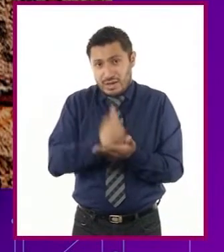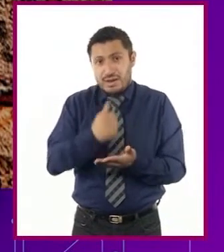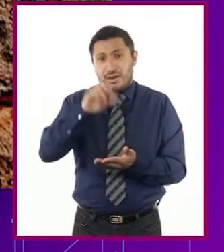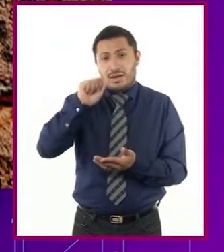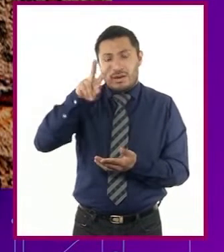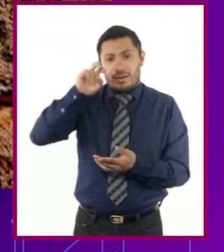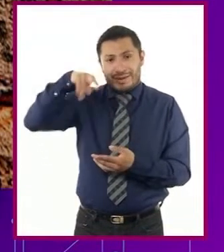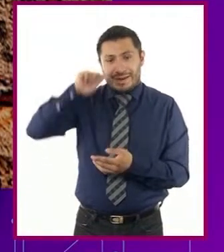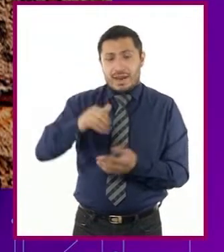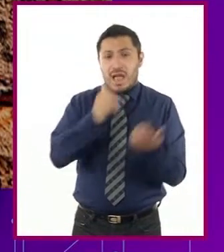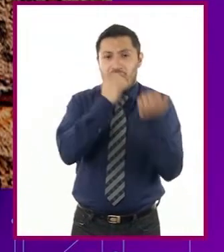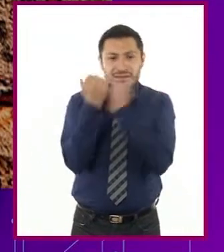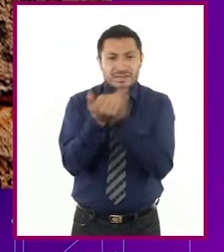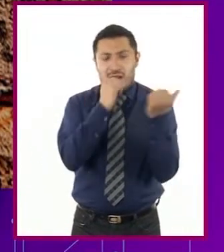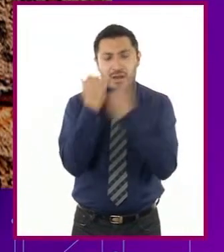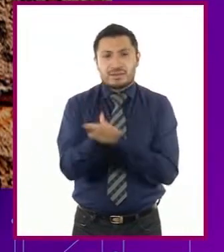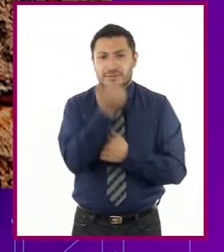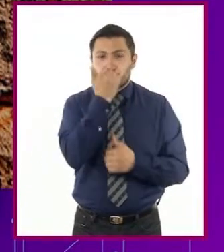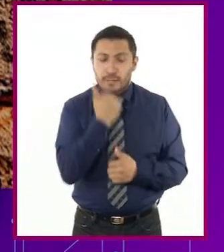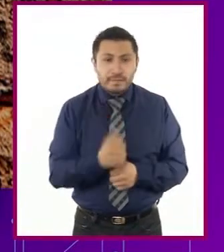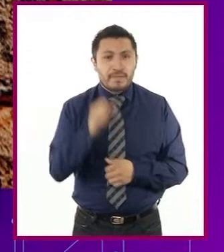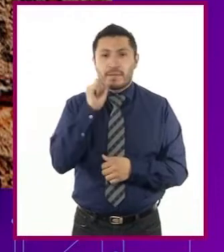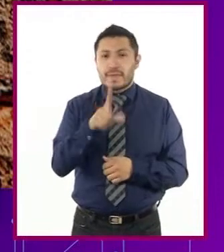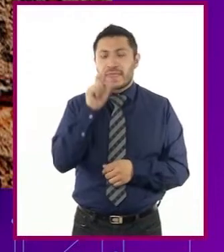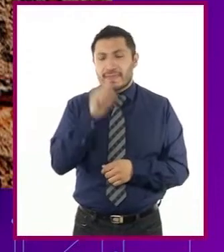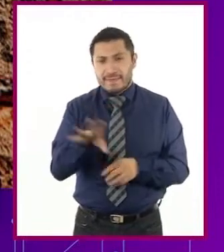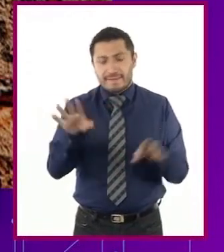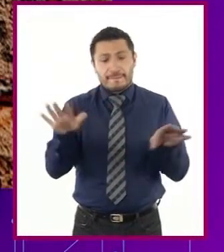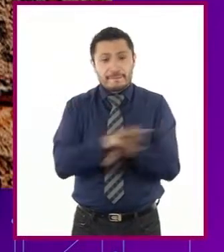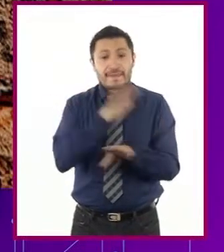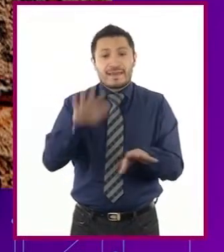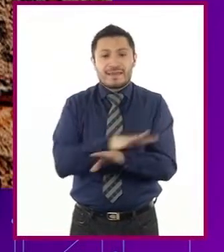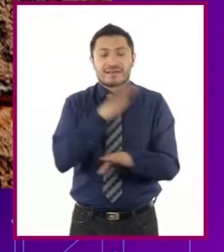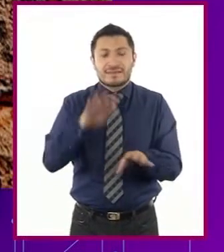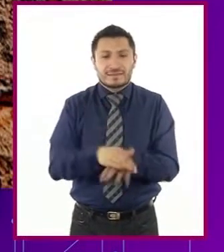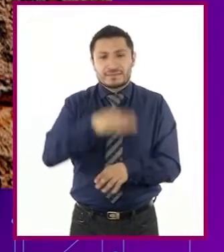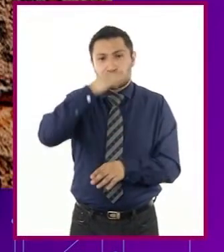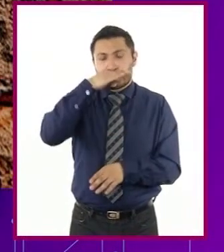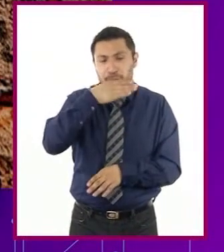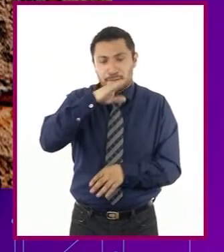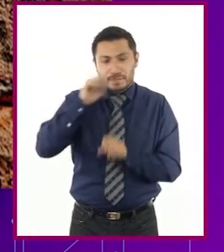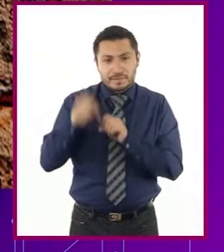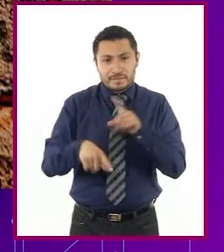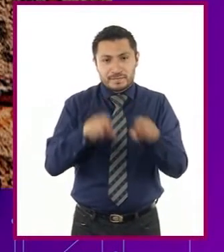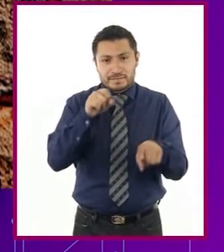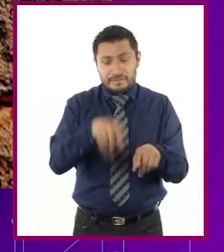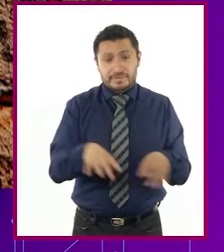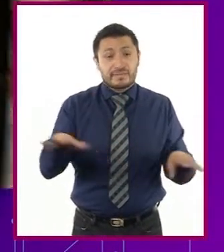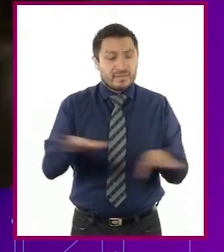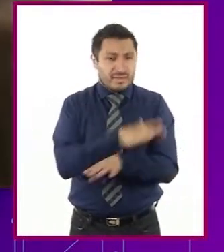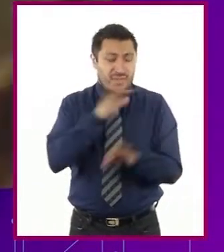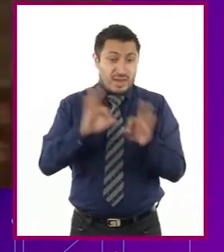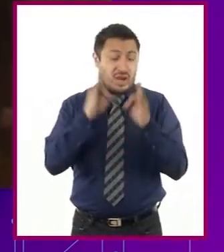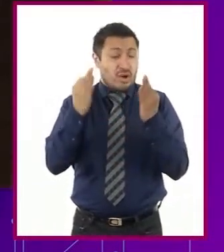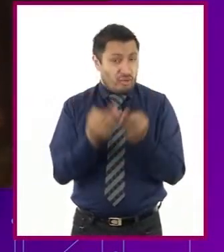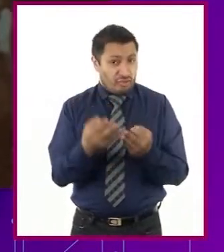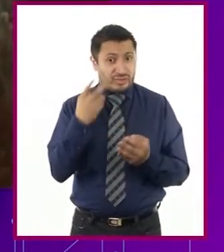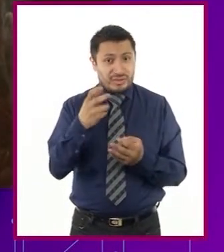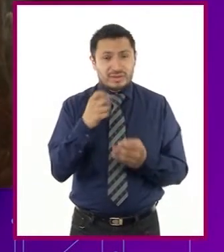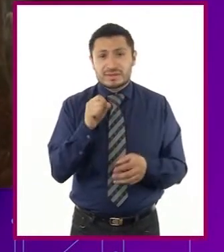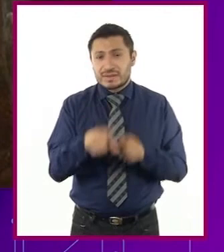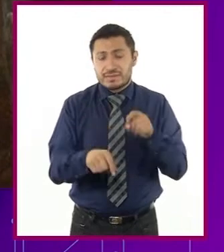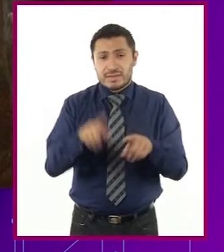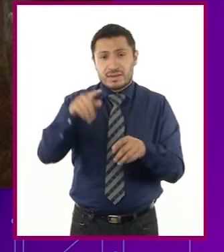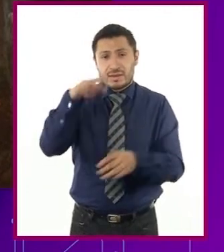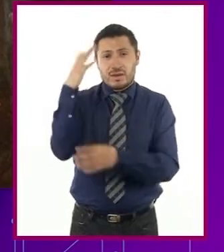avena y caña de azúcar. Además, continuaron con la siembra del maíz. El cambio en los productos de cultivo, así como la